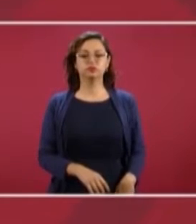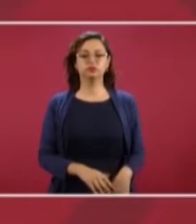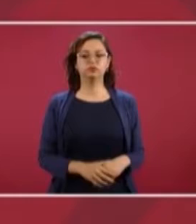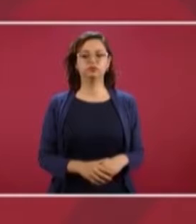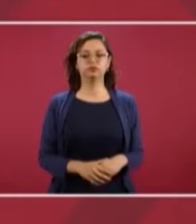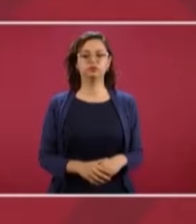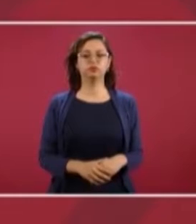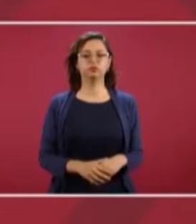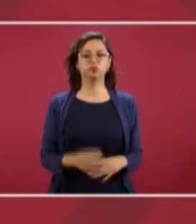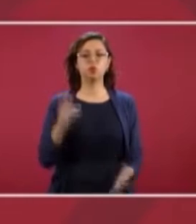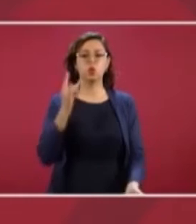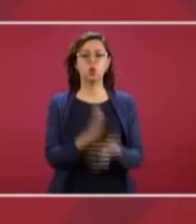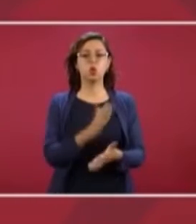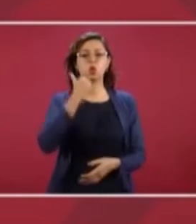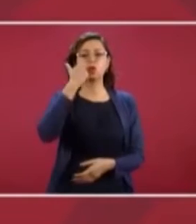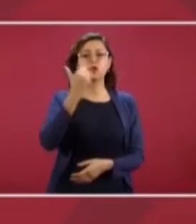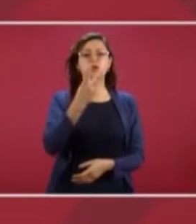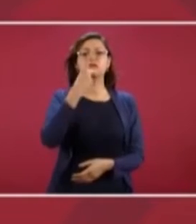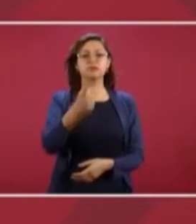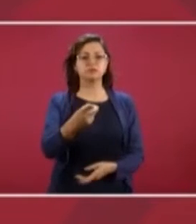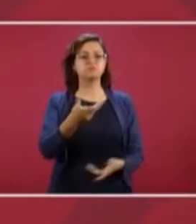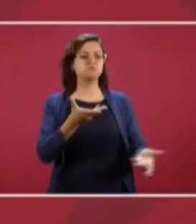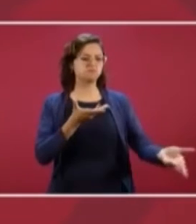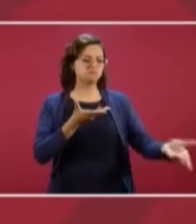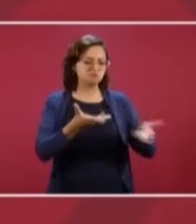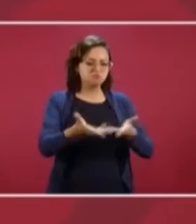cooperación sí